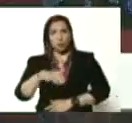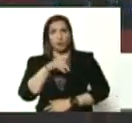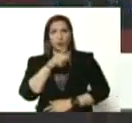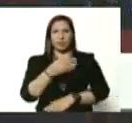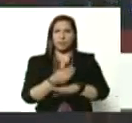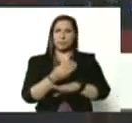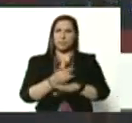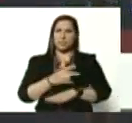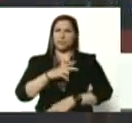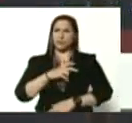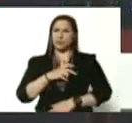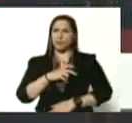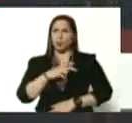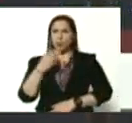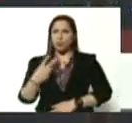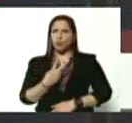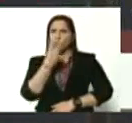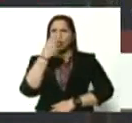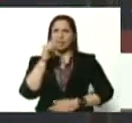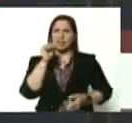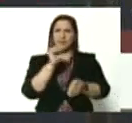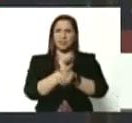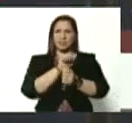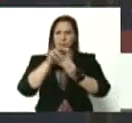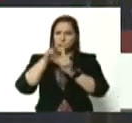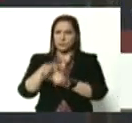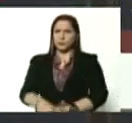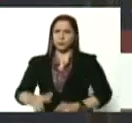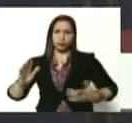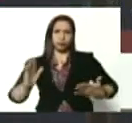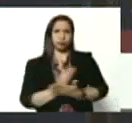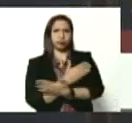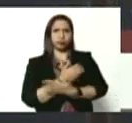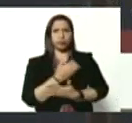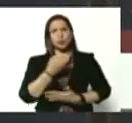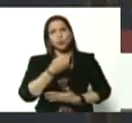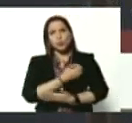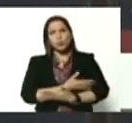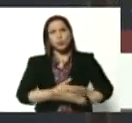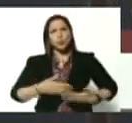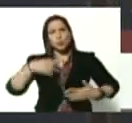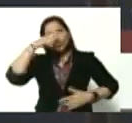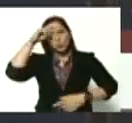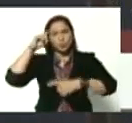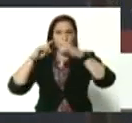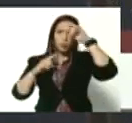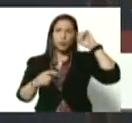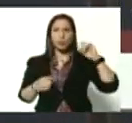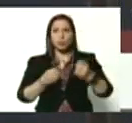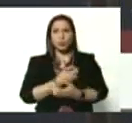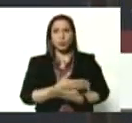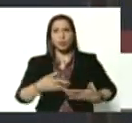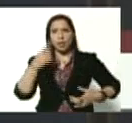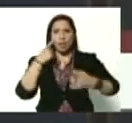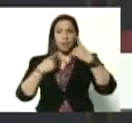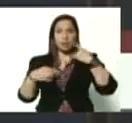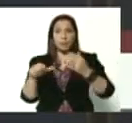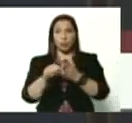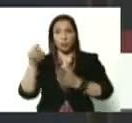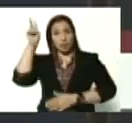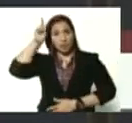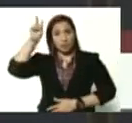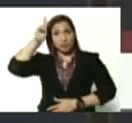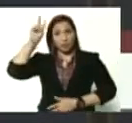extraña que vuela esclavitud a destierro sudor y lágrimas por allá por esos horizontes caribeños donde el indio ha sido